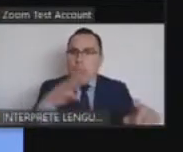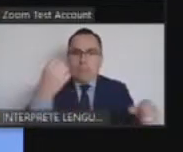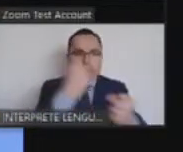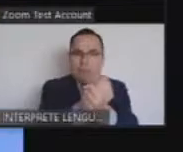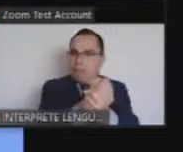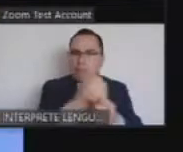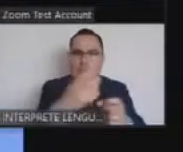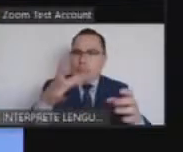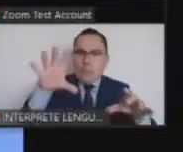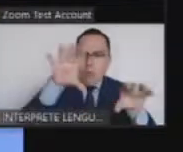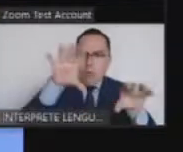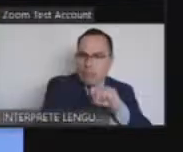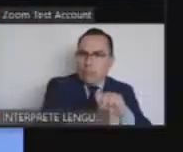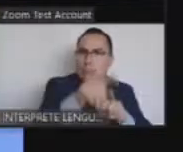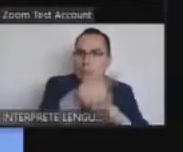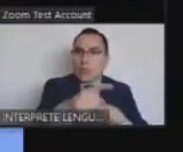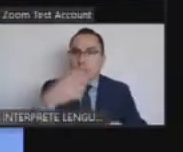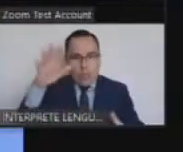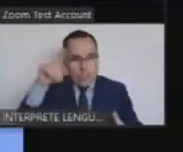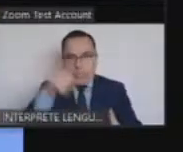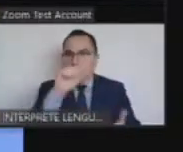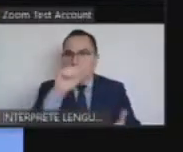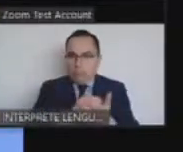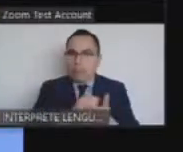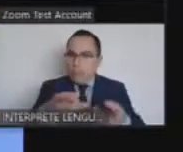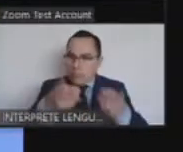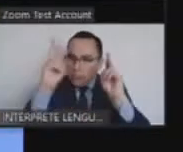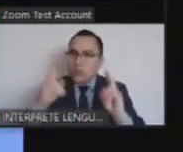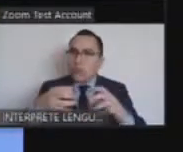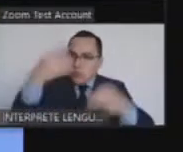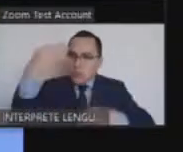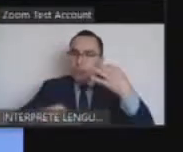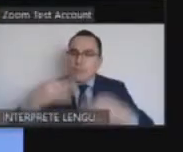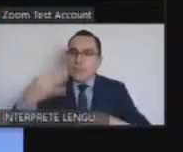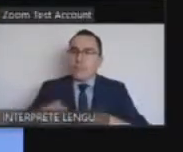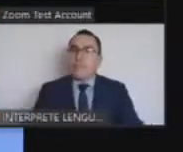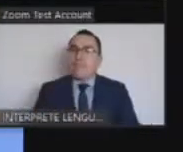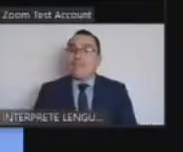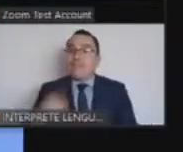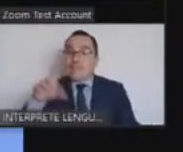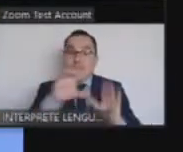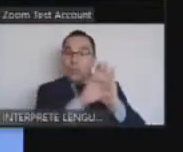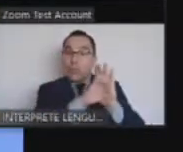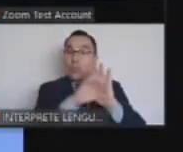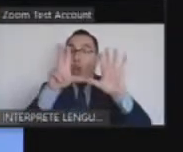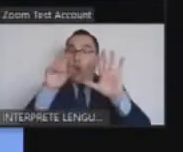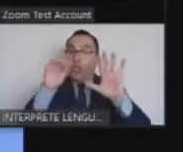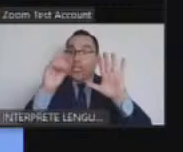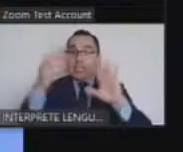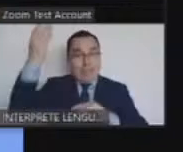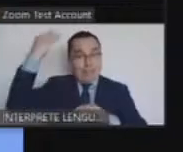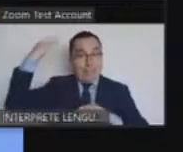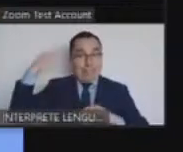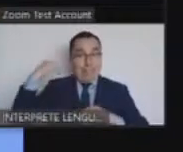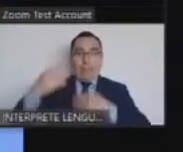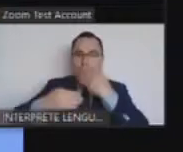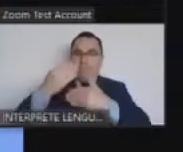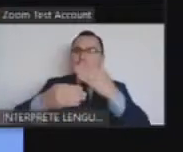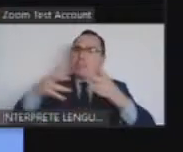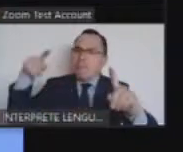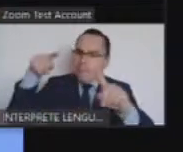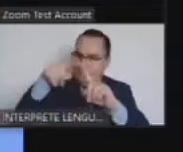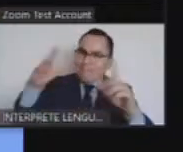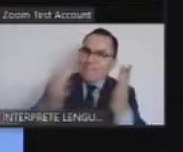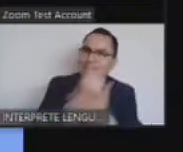procedimiento de su derecho a exigir justicia. Este principio nosotros desde la Constitución del 80 somos capaces de llegar a él, pero no